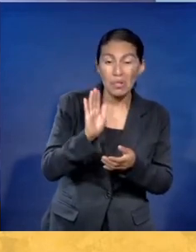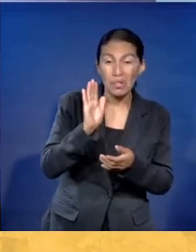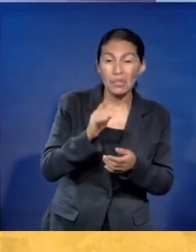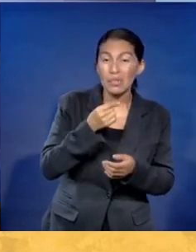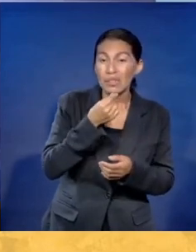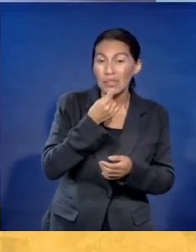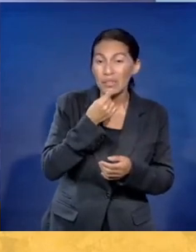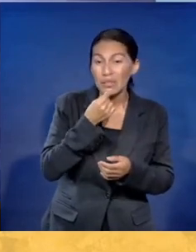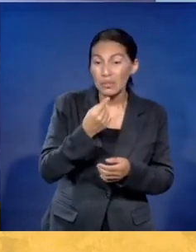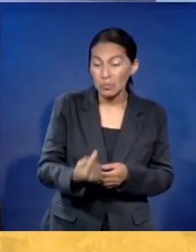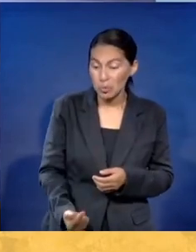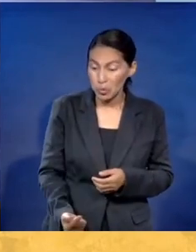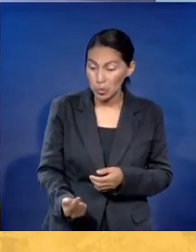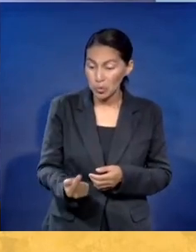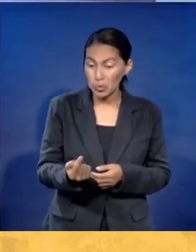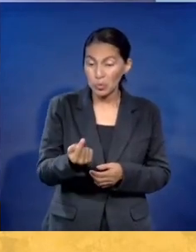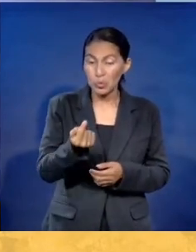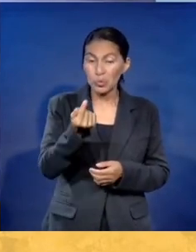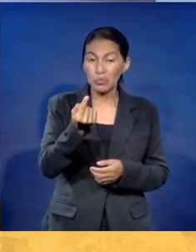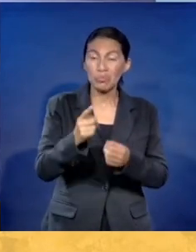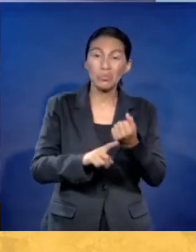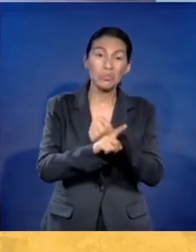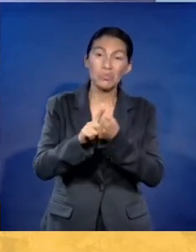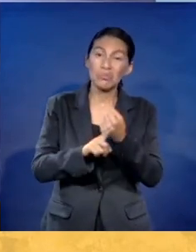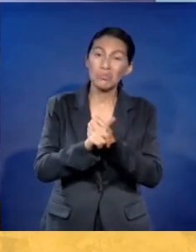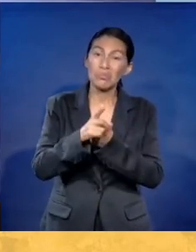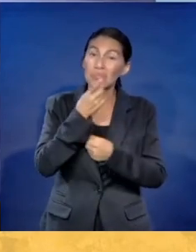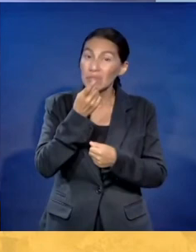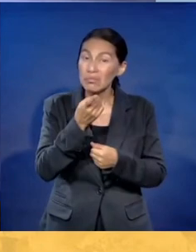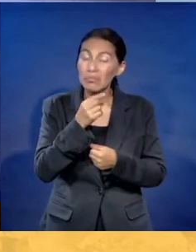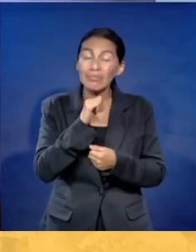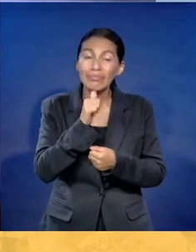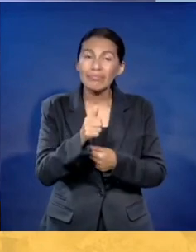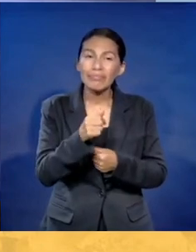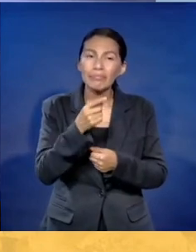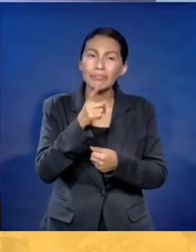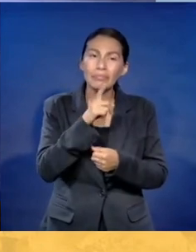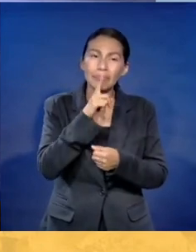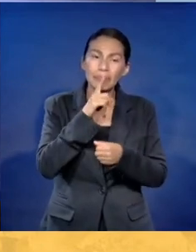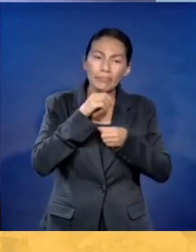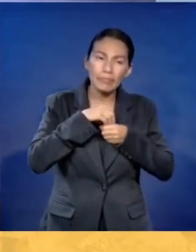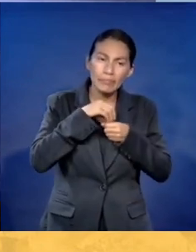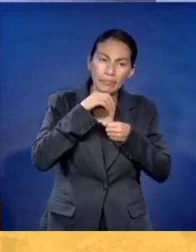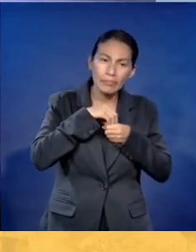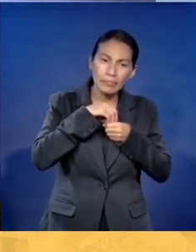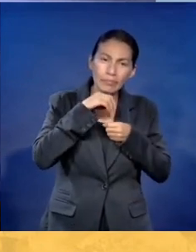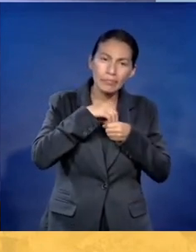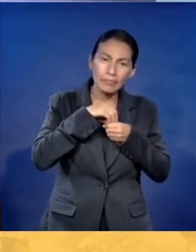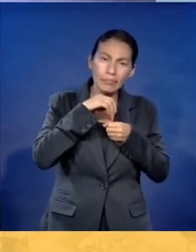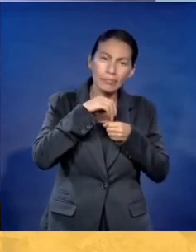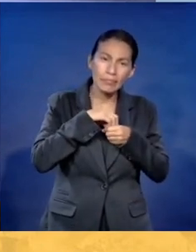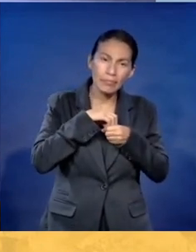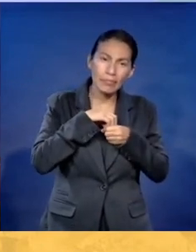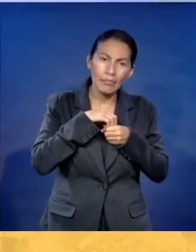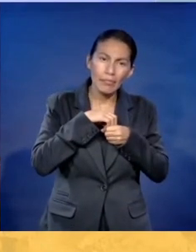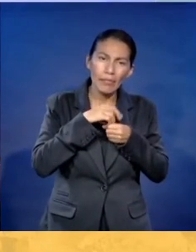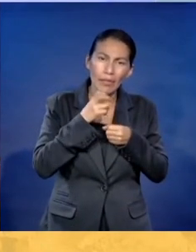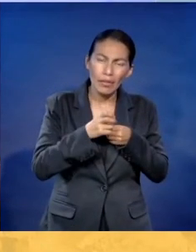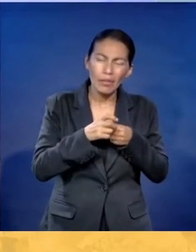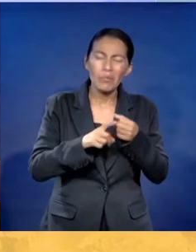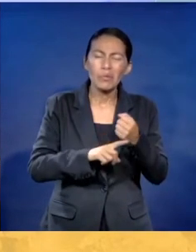no habla de los problemas encierra en sí mismo la pareja se va a resquebrajando